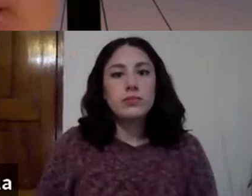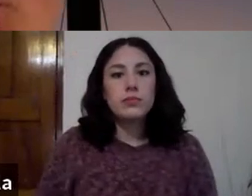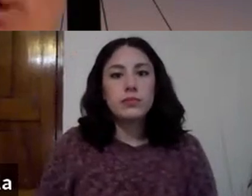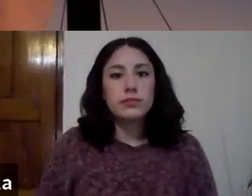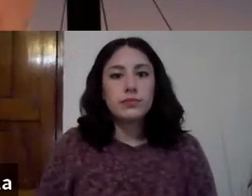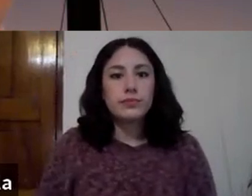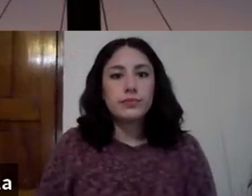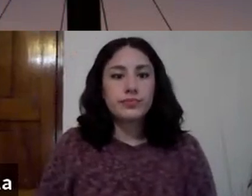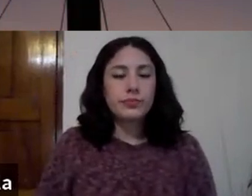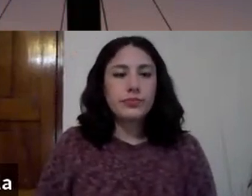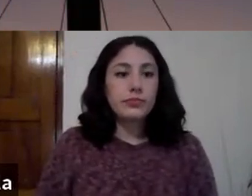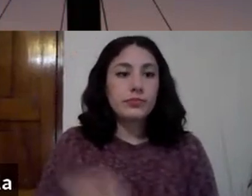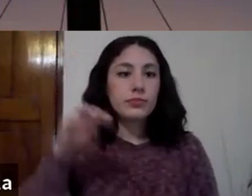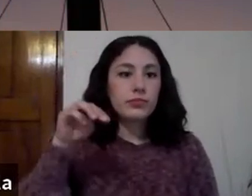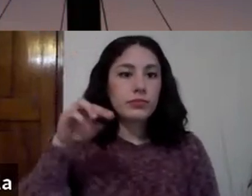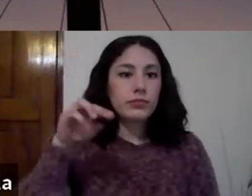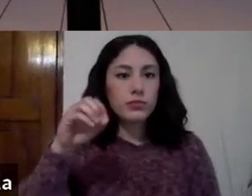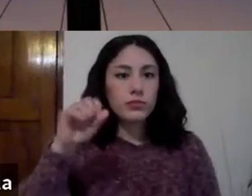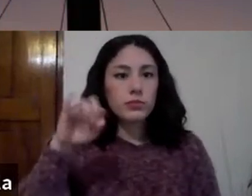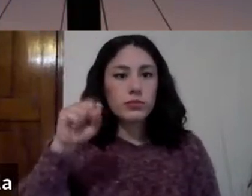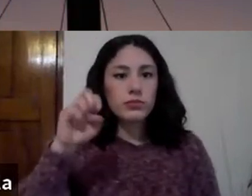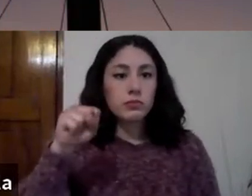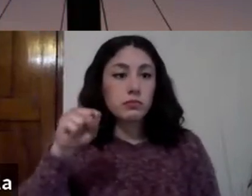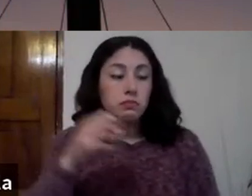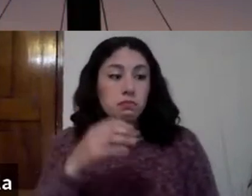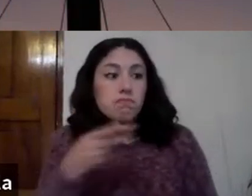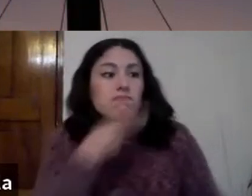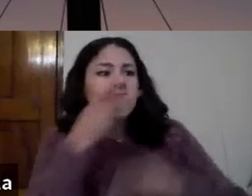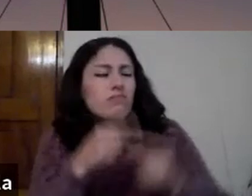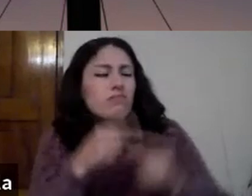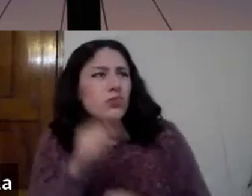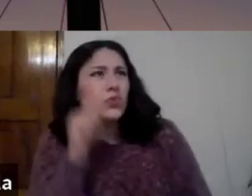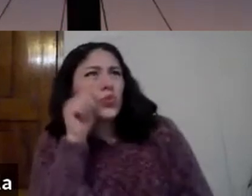Moisés le pregunta, ¿cuál es tu nombre? ¿Qué Dios eres tú?